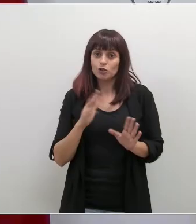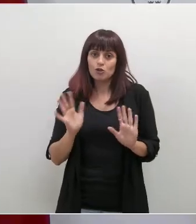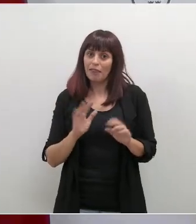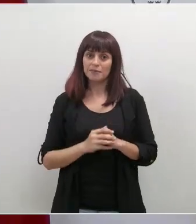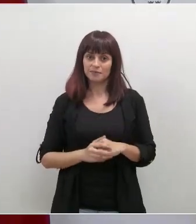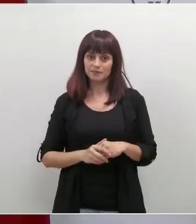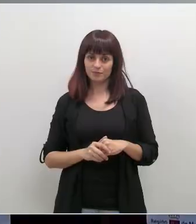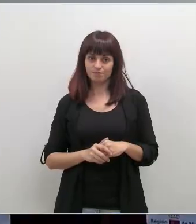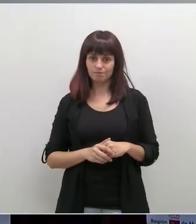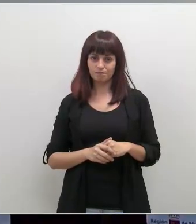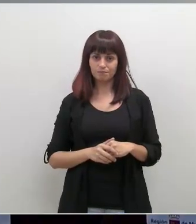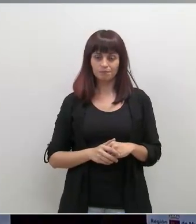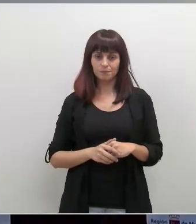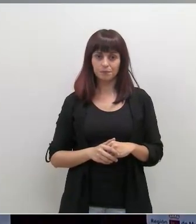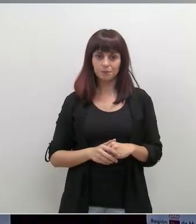ningún sentido.